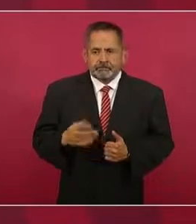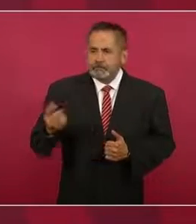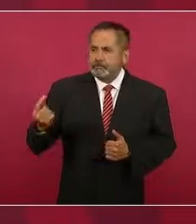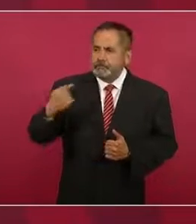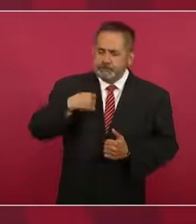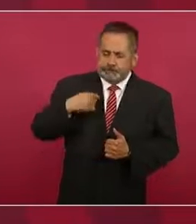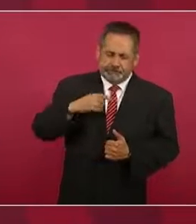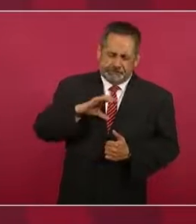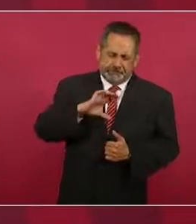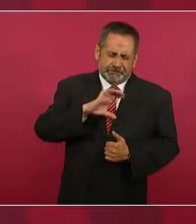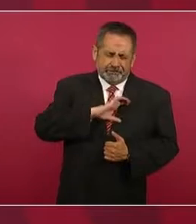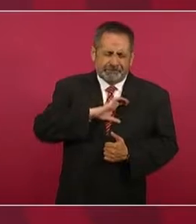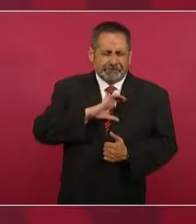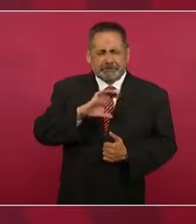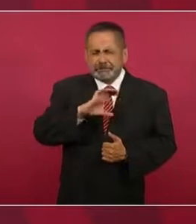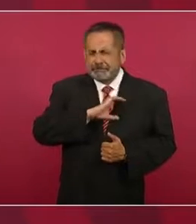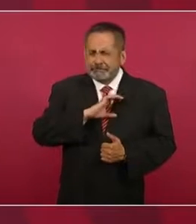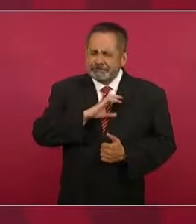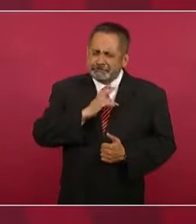afectuoso, cariñoso,